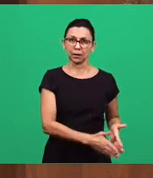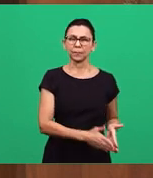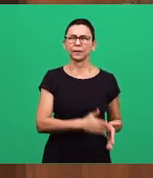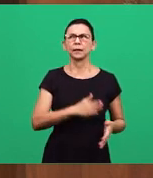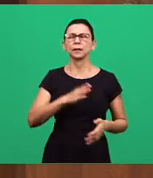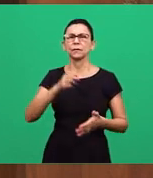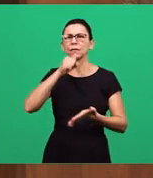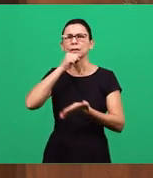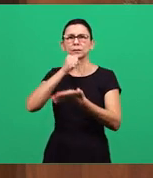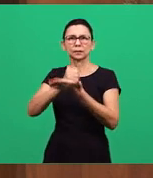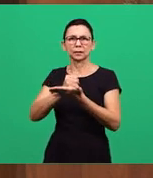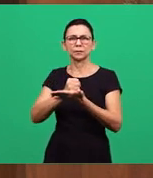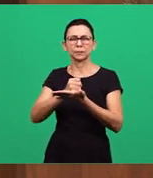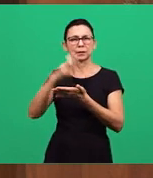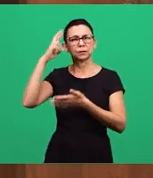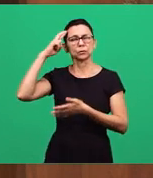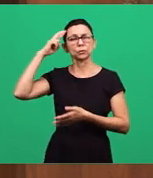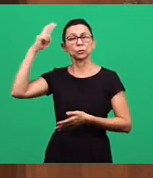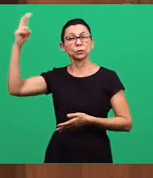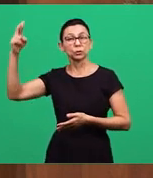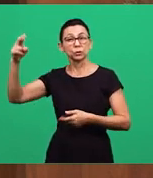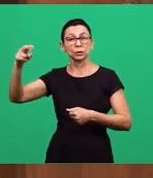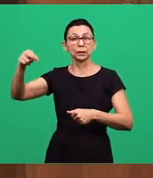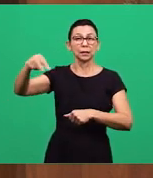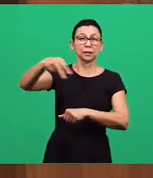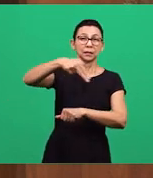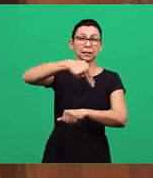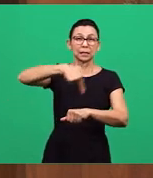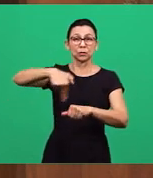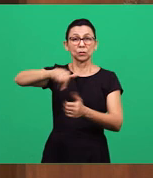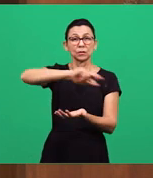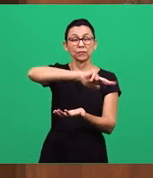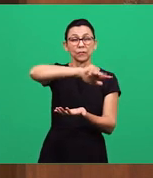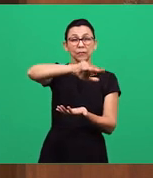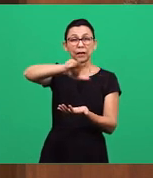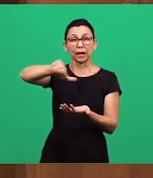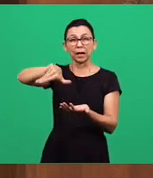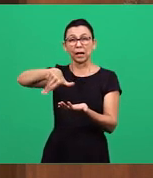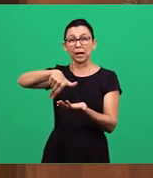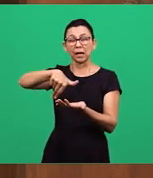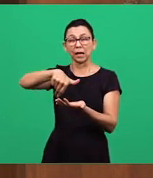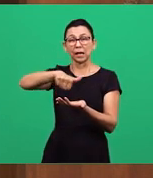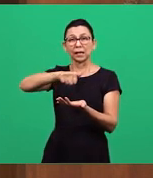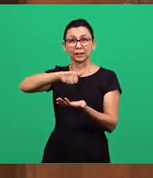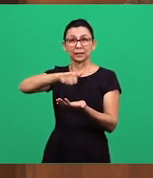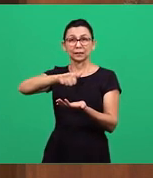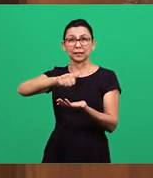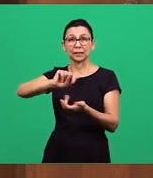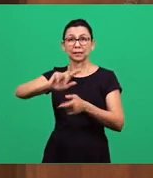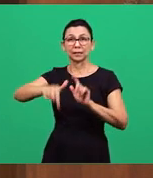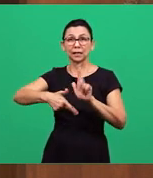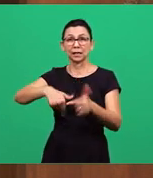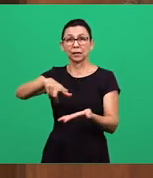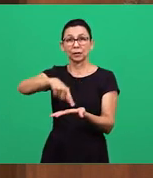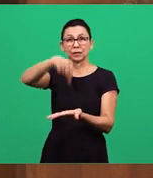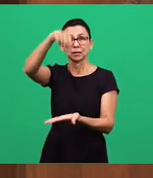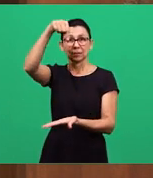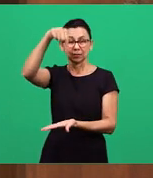Antiguo Testamento, el Señor eligió de entre tantas naciones. Dios escogió a Israel para ser su pueblo.